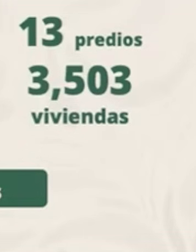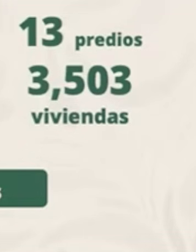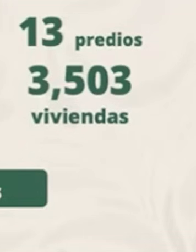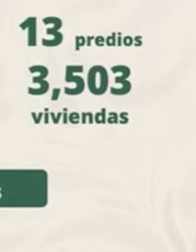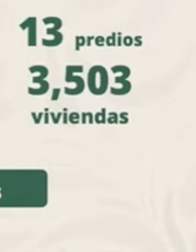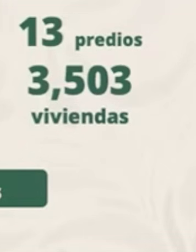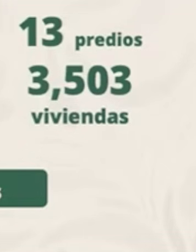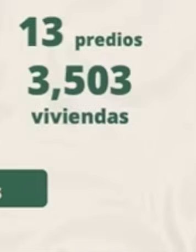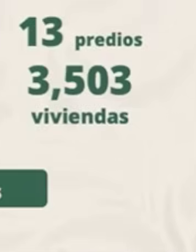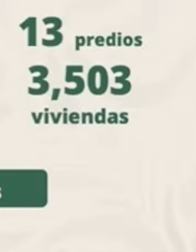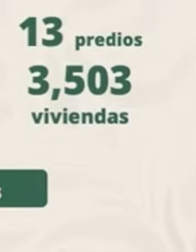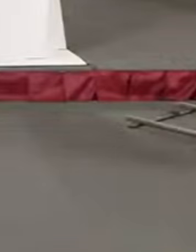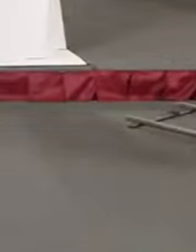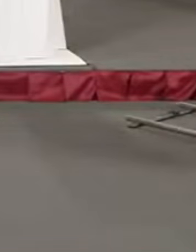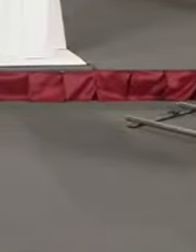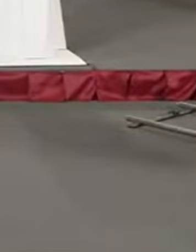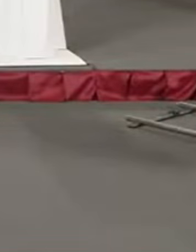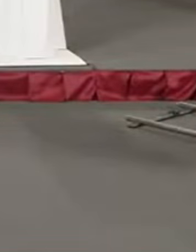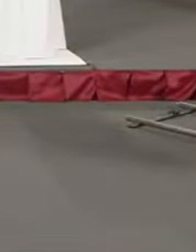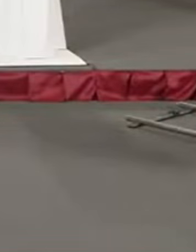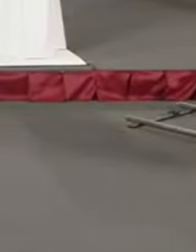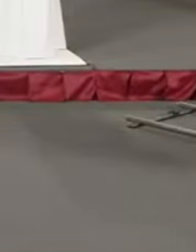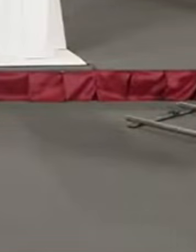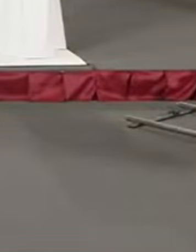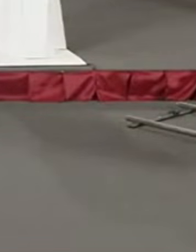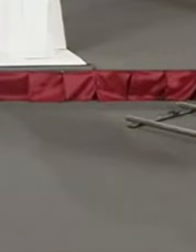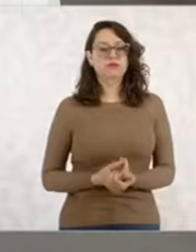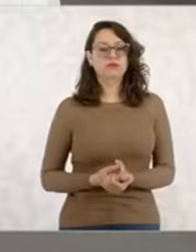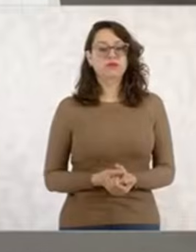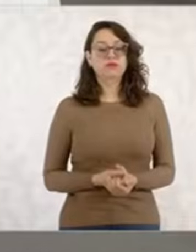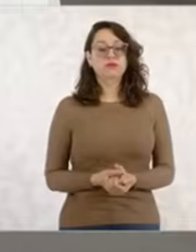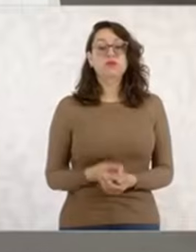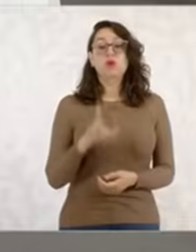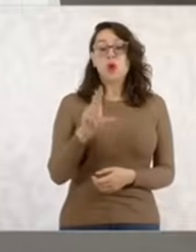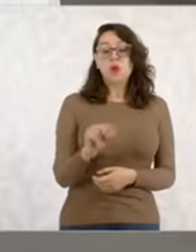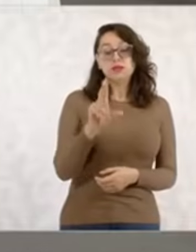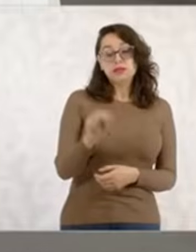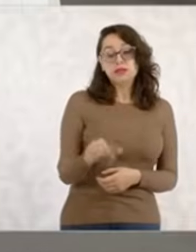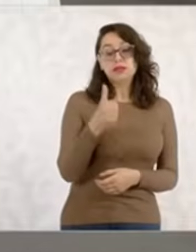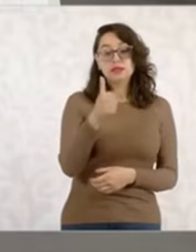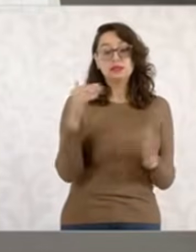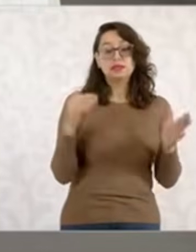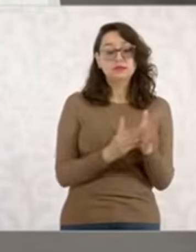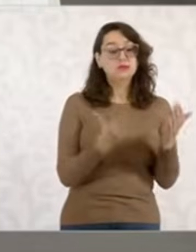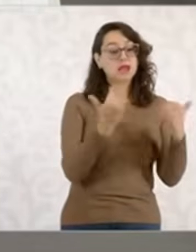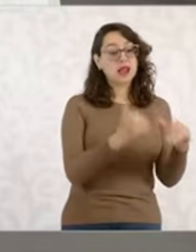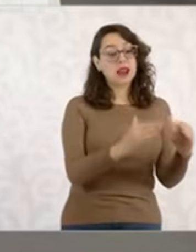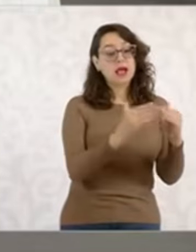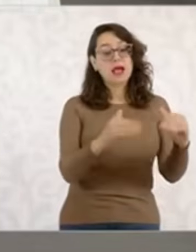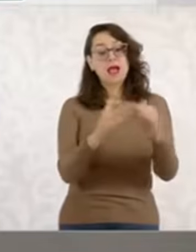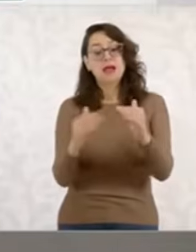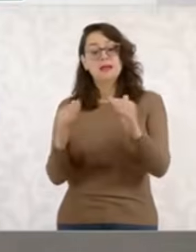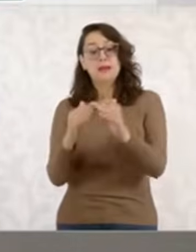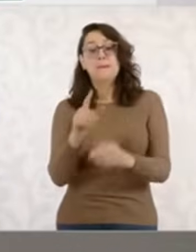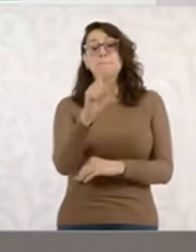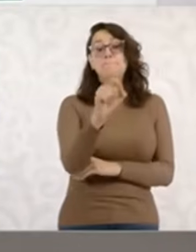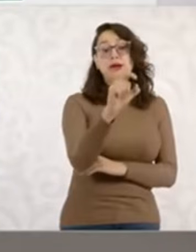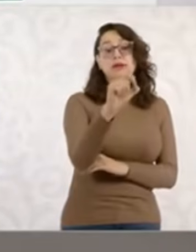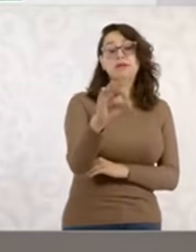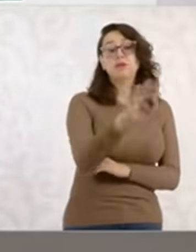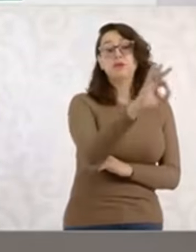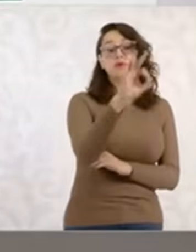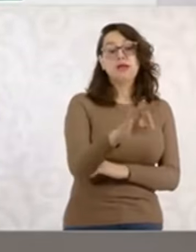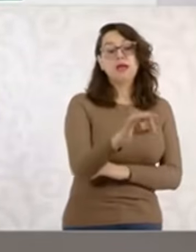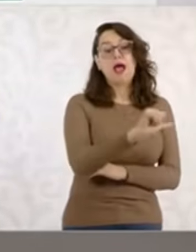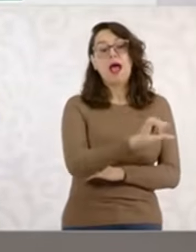86,000 viviendas que están en proceso. De esas 86,000 viviendas, el 20% son prototipos de